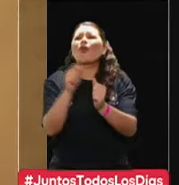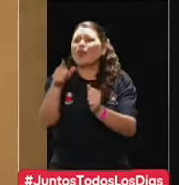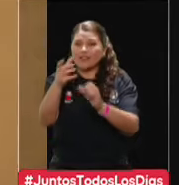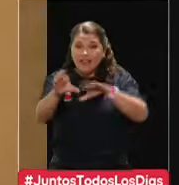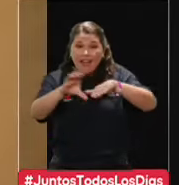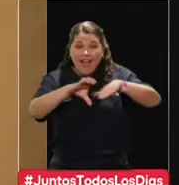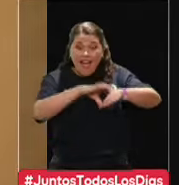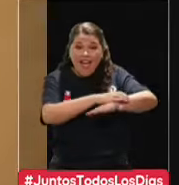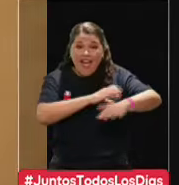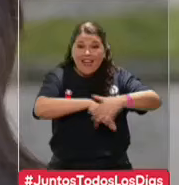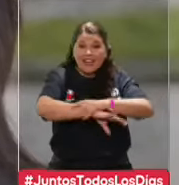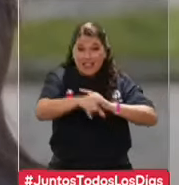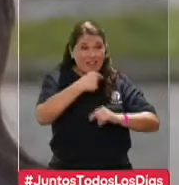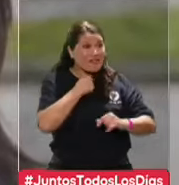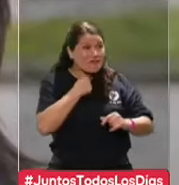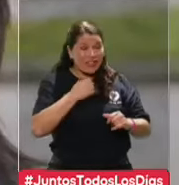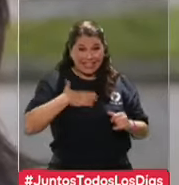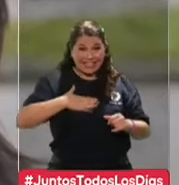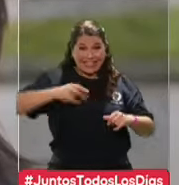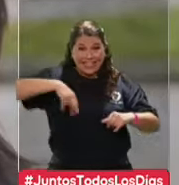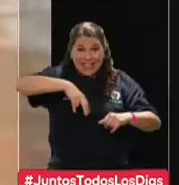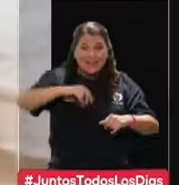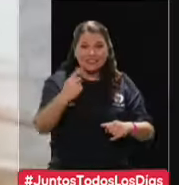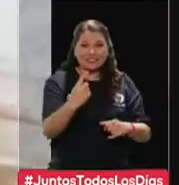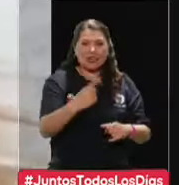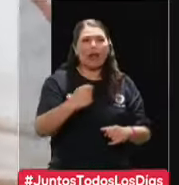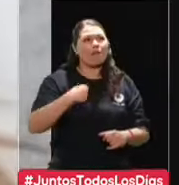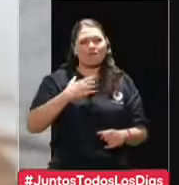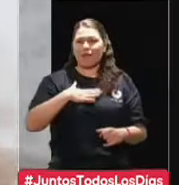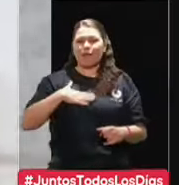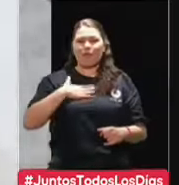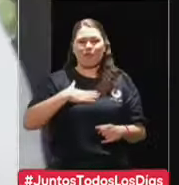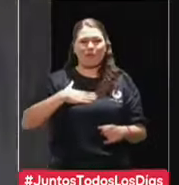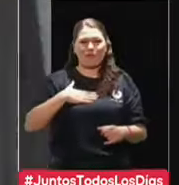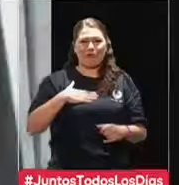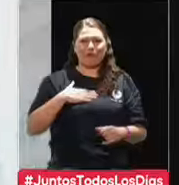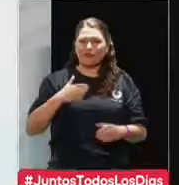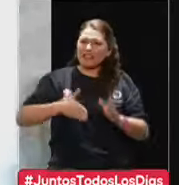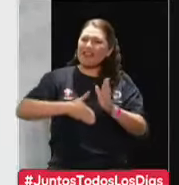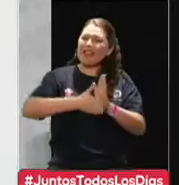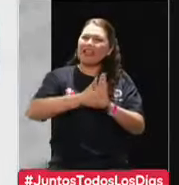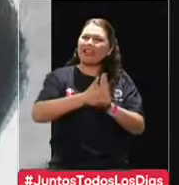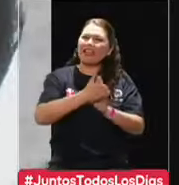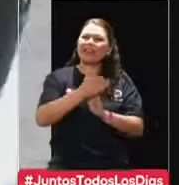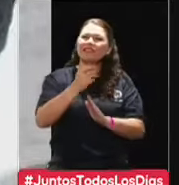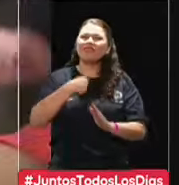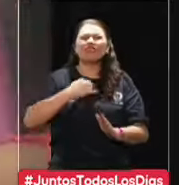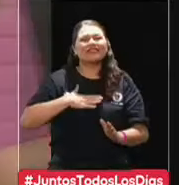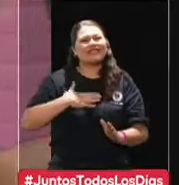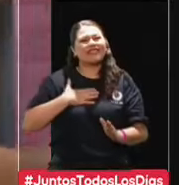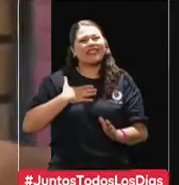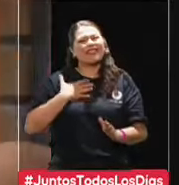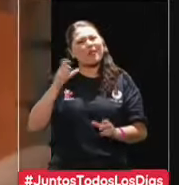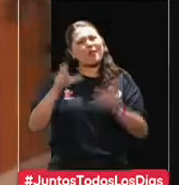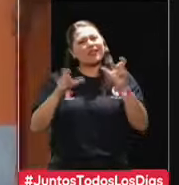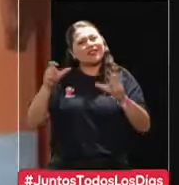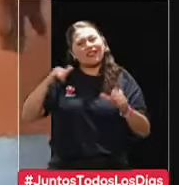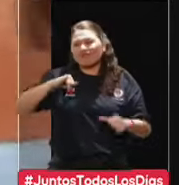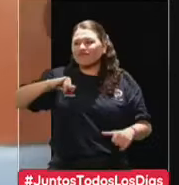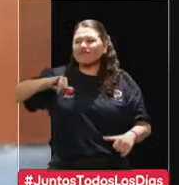te gusta? Sí. Me gusta ir allá porque me hace sentir que estoy con gente que es igual a mí.